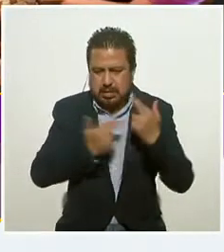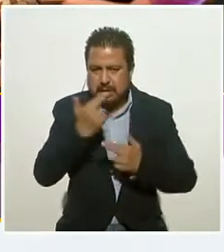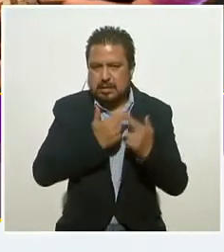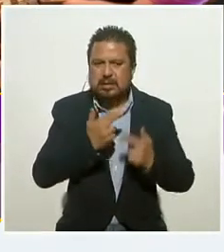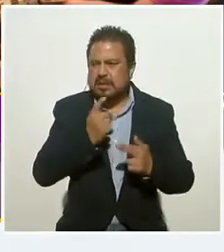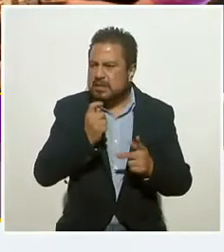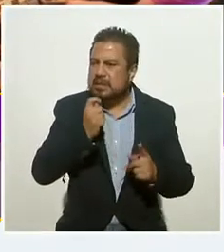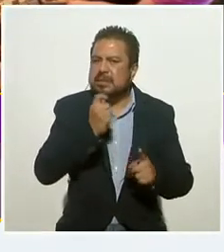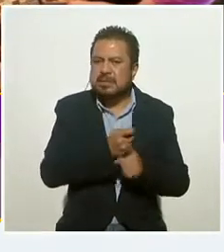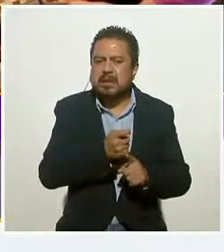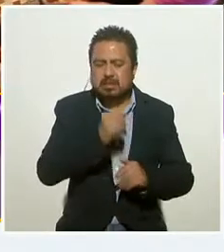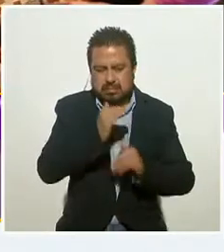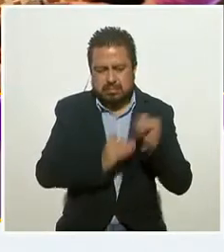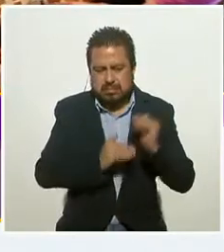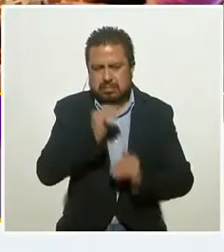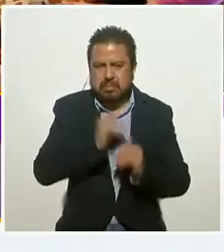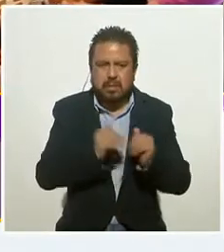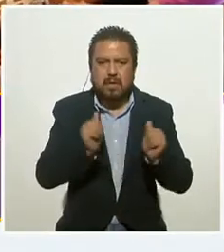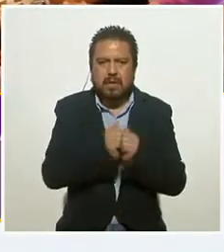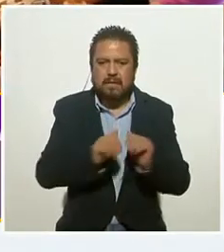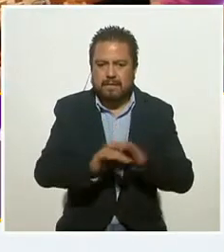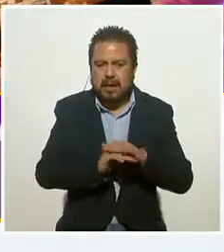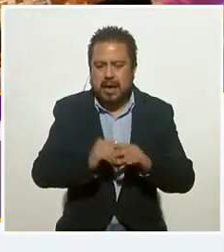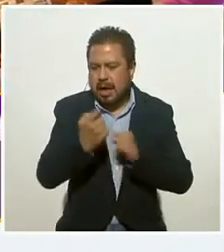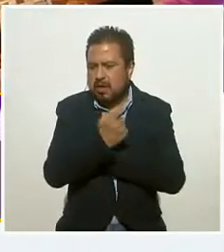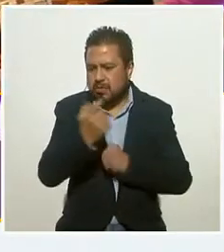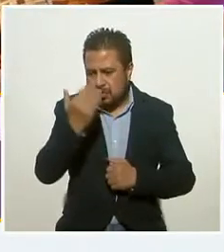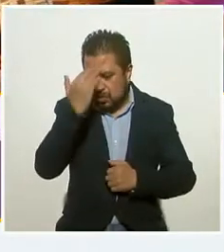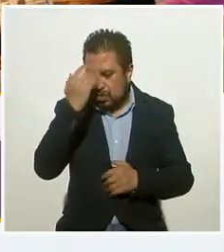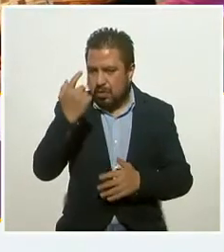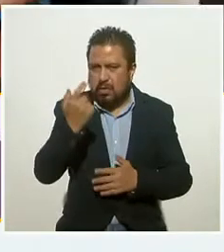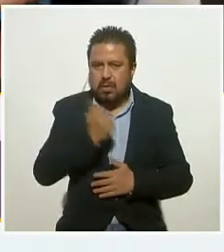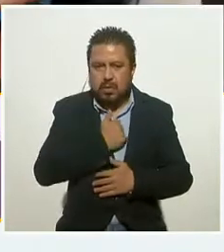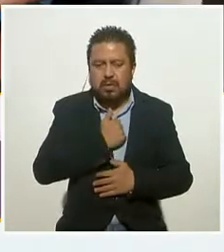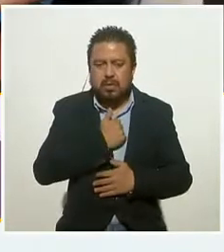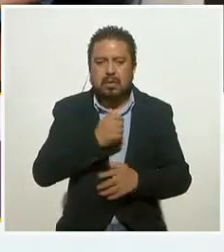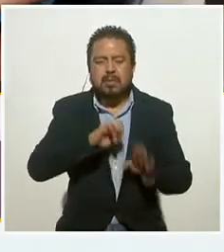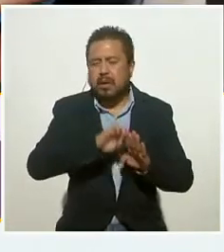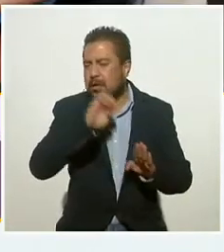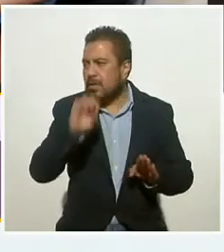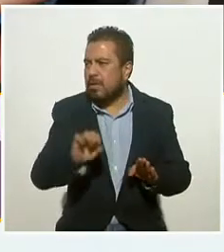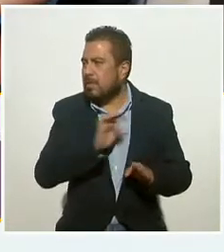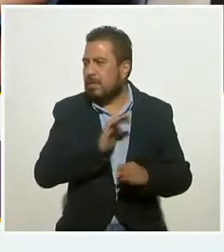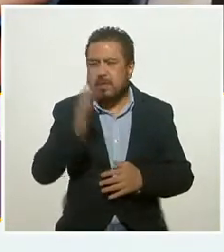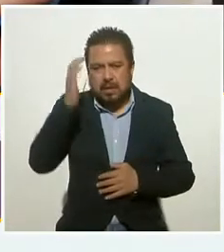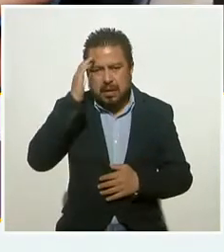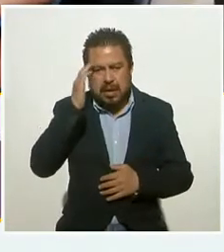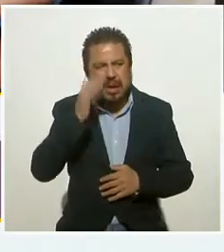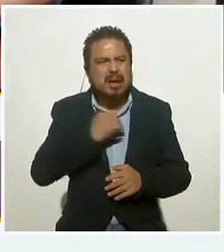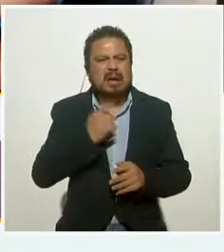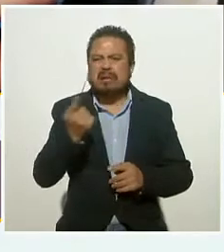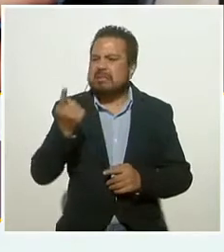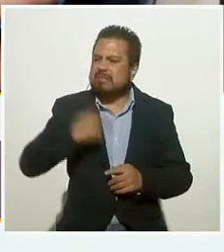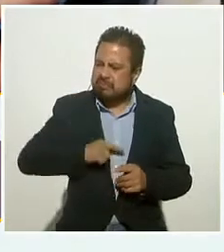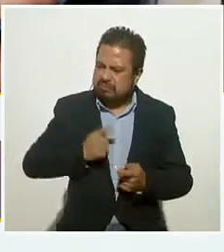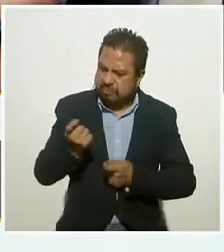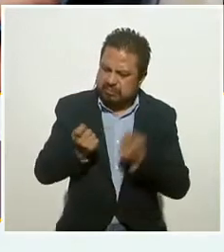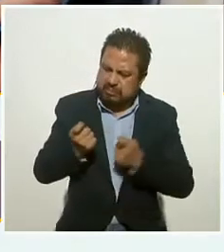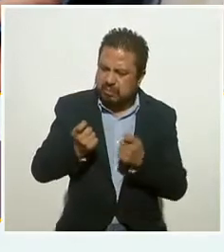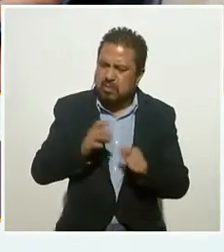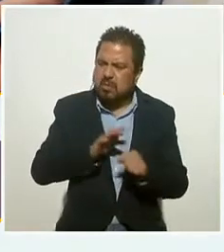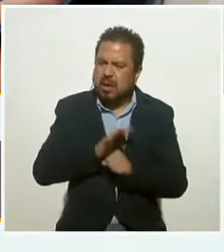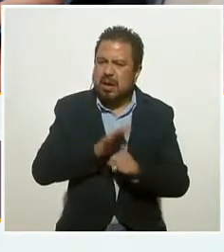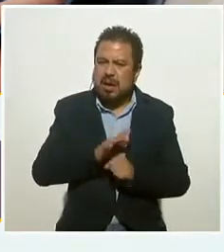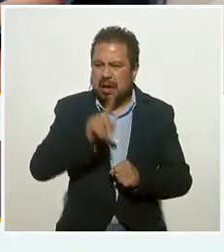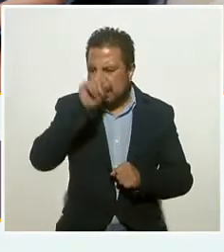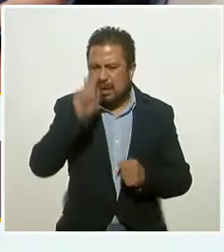se construye bajo las bases del autoconocimiento. Entonces, por ejemplo, poder conocer a qué fui condicionado, ¿no? Cuáles son los